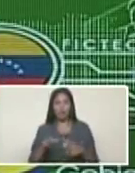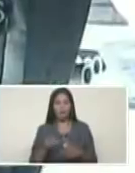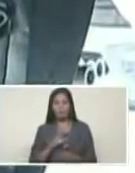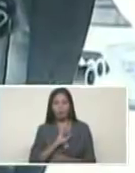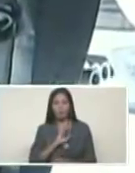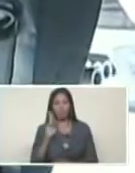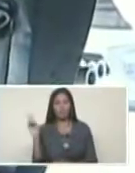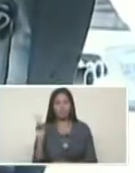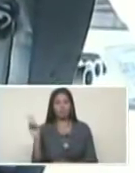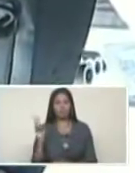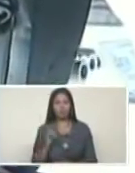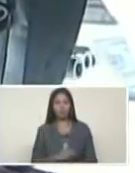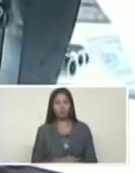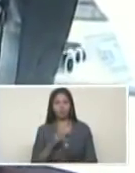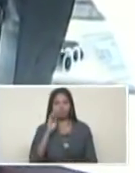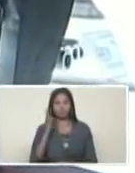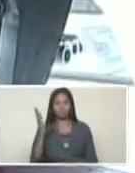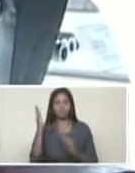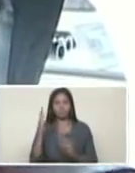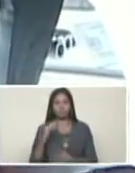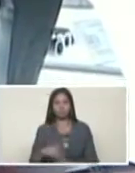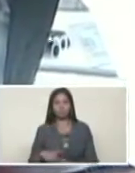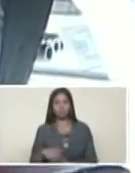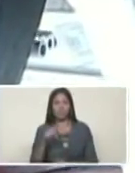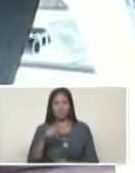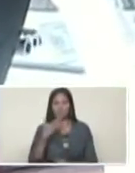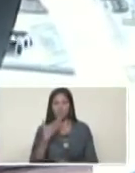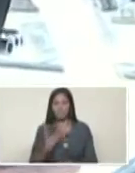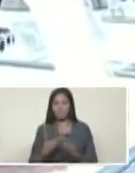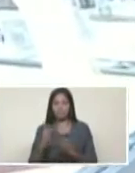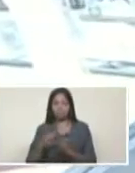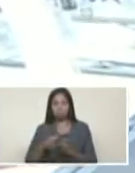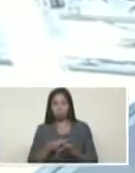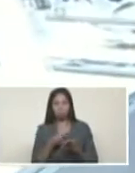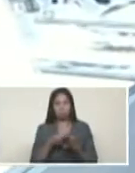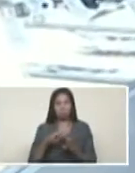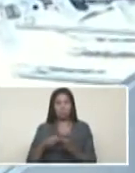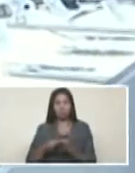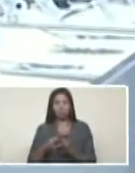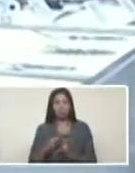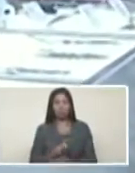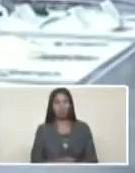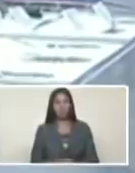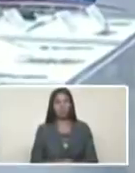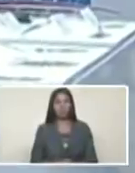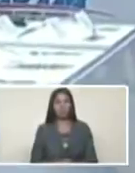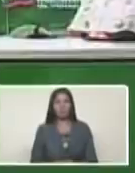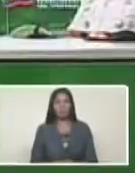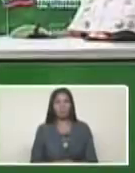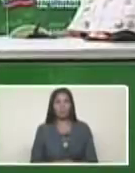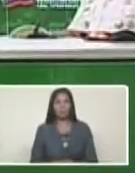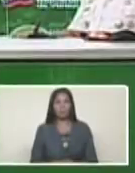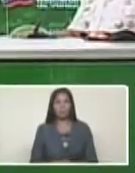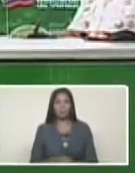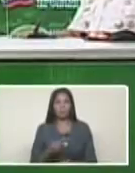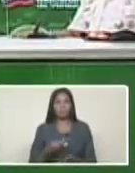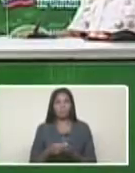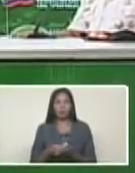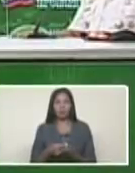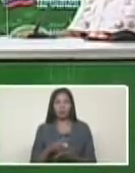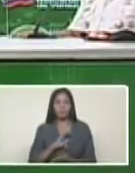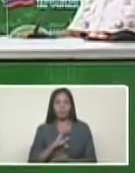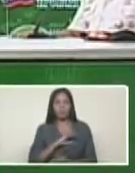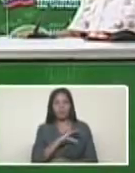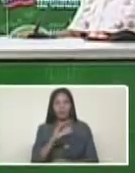confeccionada en Venezuela. Aquí me están solicitando unos recursos para la subametralladora